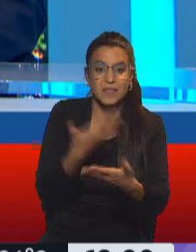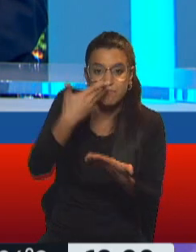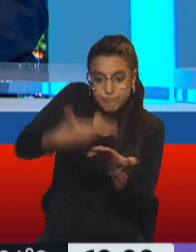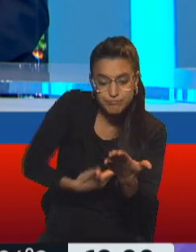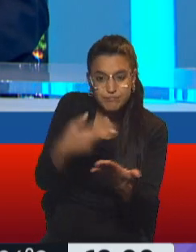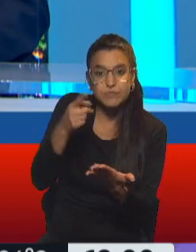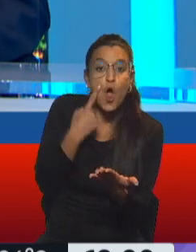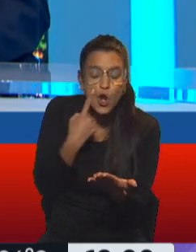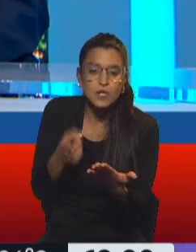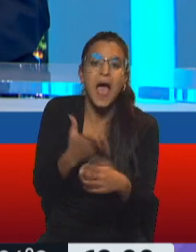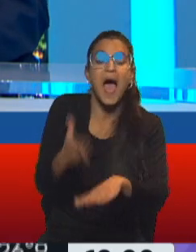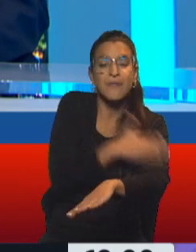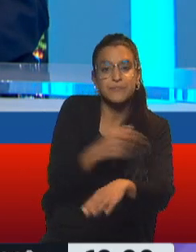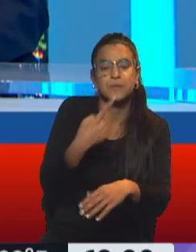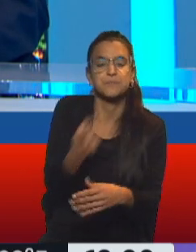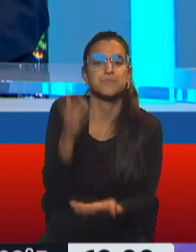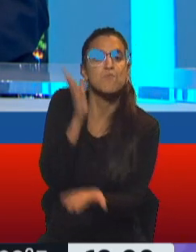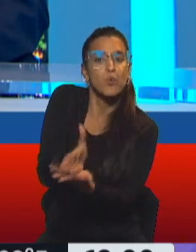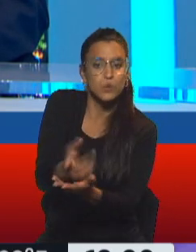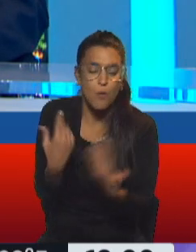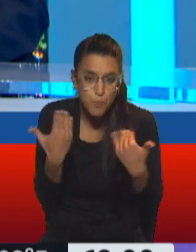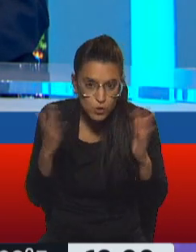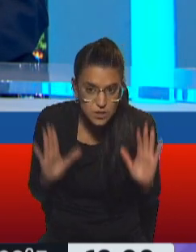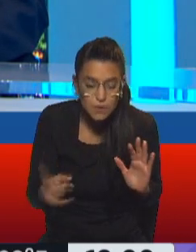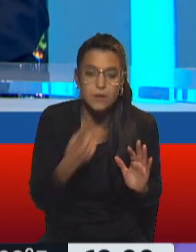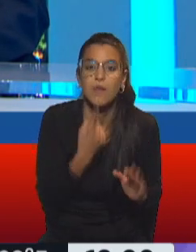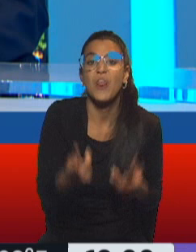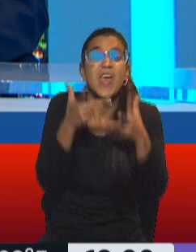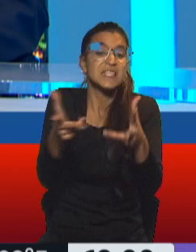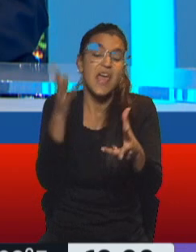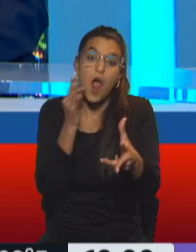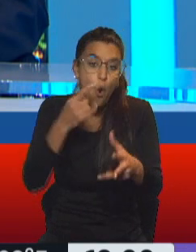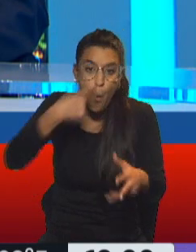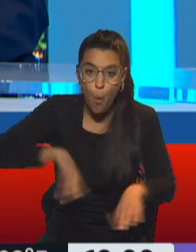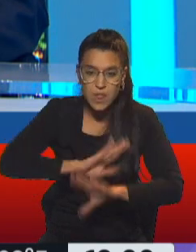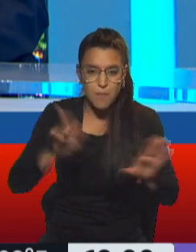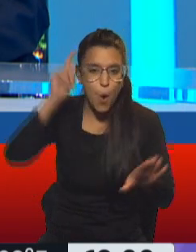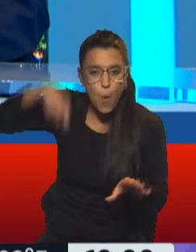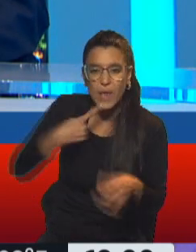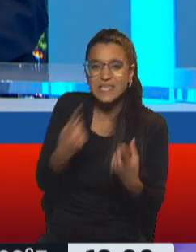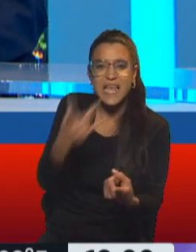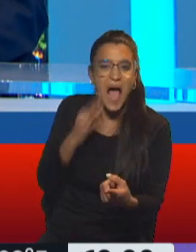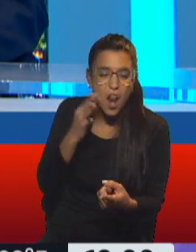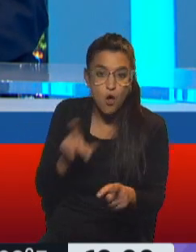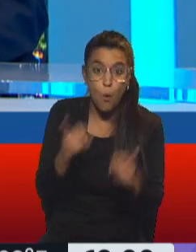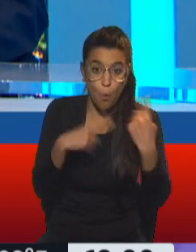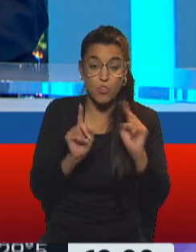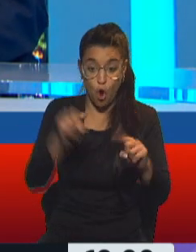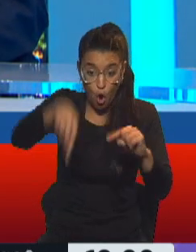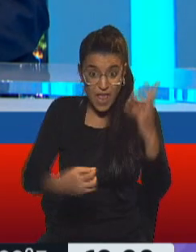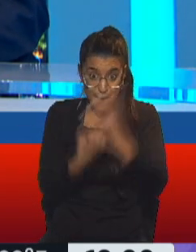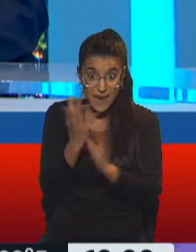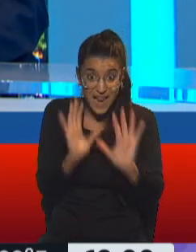veredicto, se le ofrece al imputado la posibilidad de pronunciar sus últimas palabras a los jueces. Cuando ocurrió eso esta